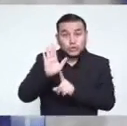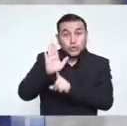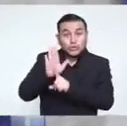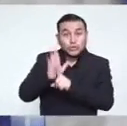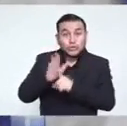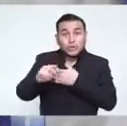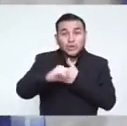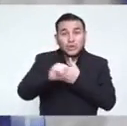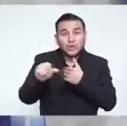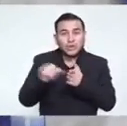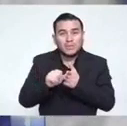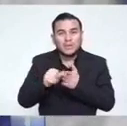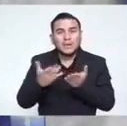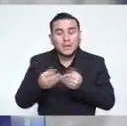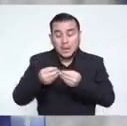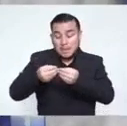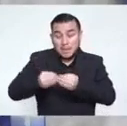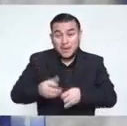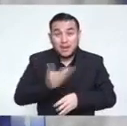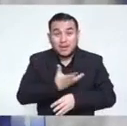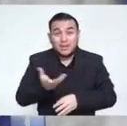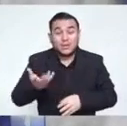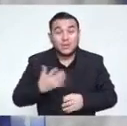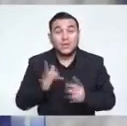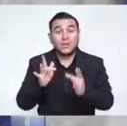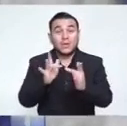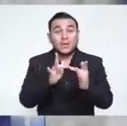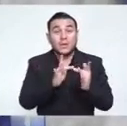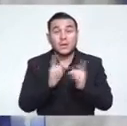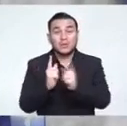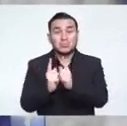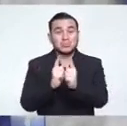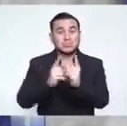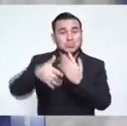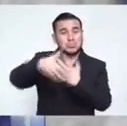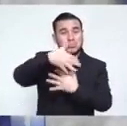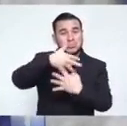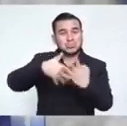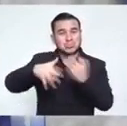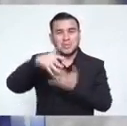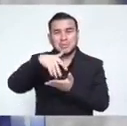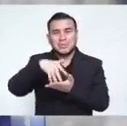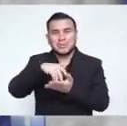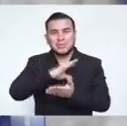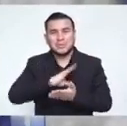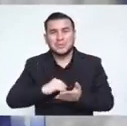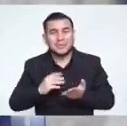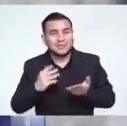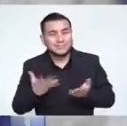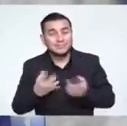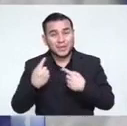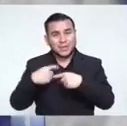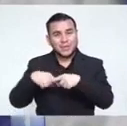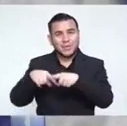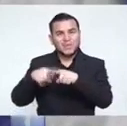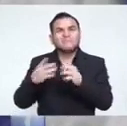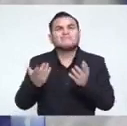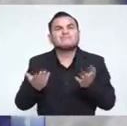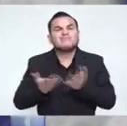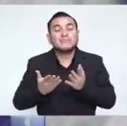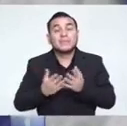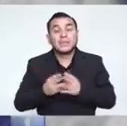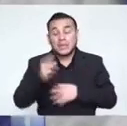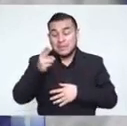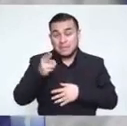metido, en la que han perdido todo el contacto con la gente, todo el contacto con la población. Ellos siguen creyendo de que desde